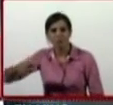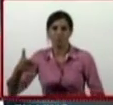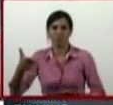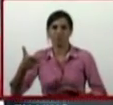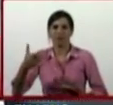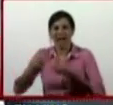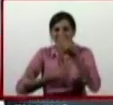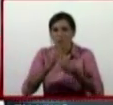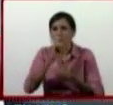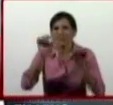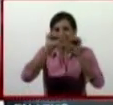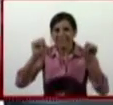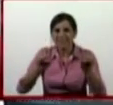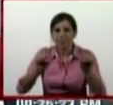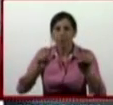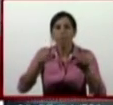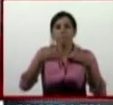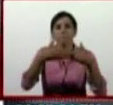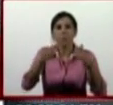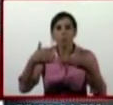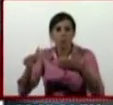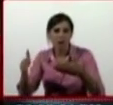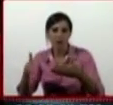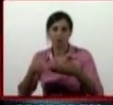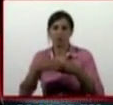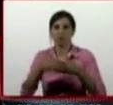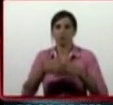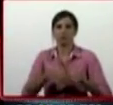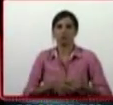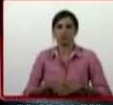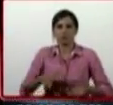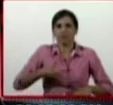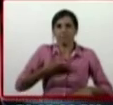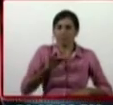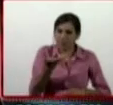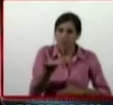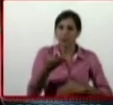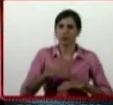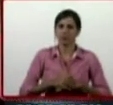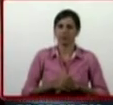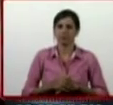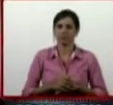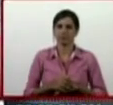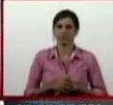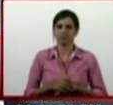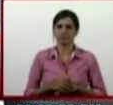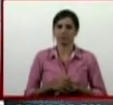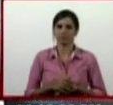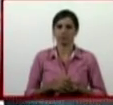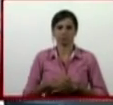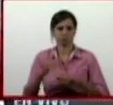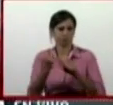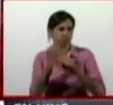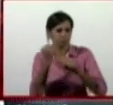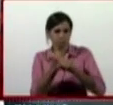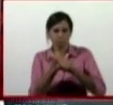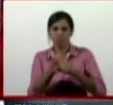sistema de gobierno popular que tenga la capacidad para gestionar